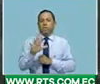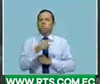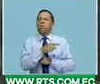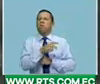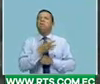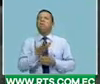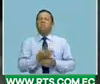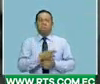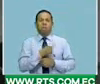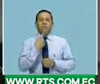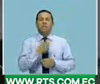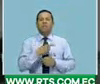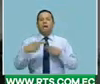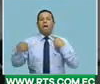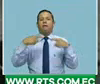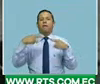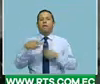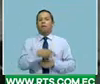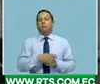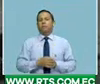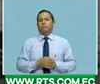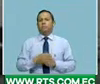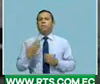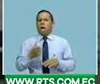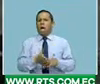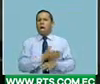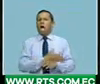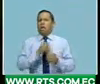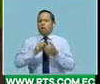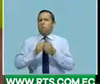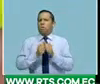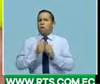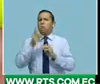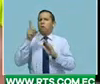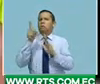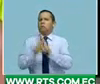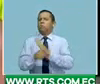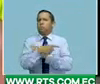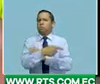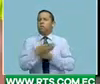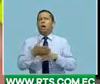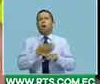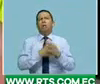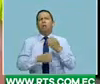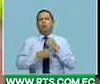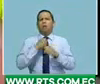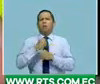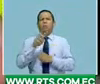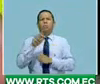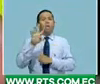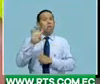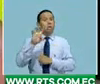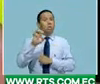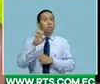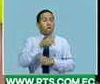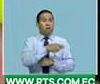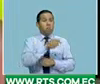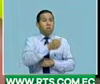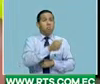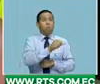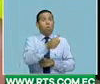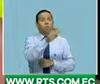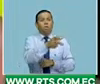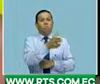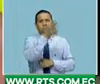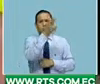El Patrón y registraba antecedentes penales. En el 2014 por asesinato y en el 2015 es